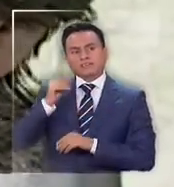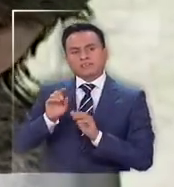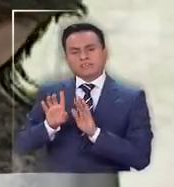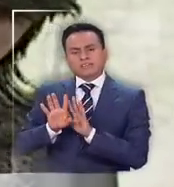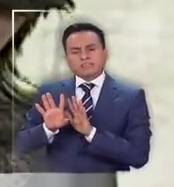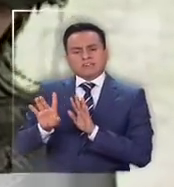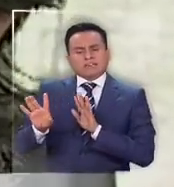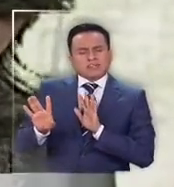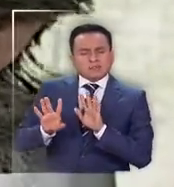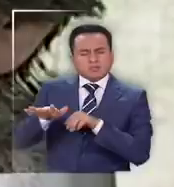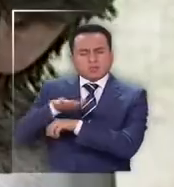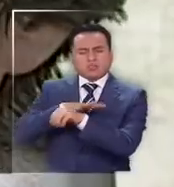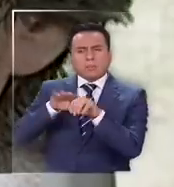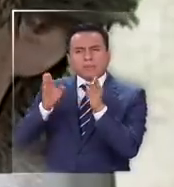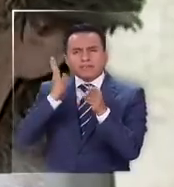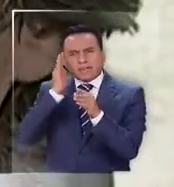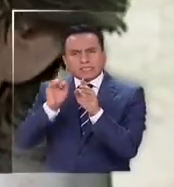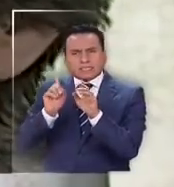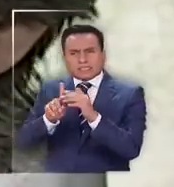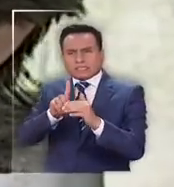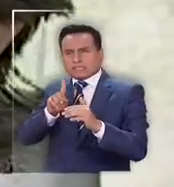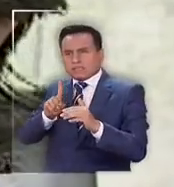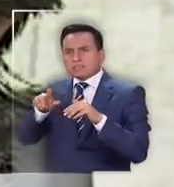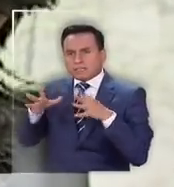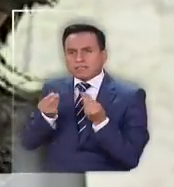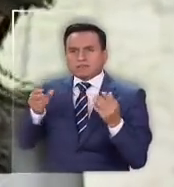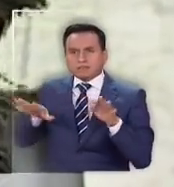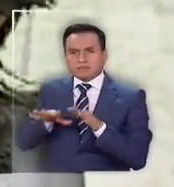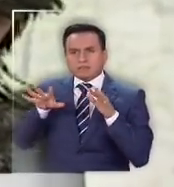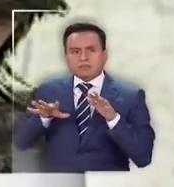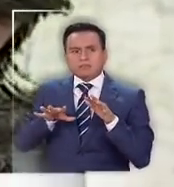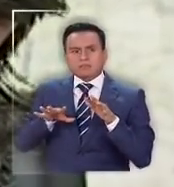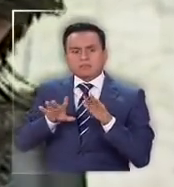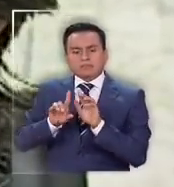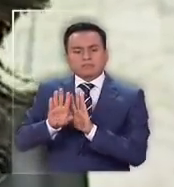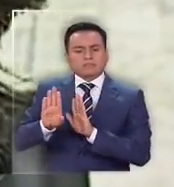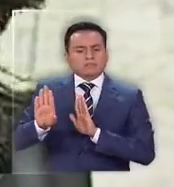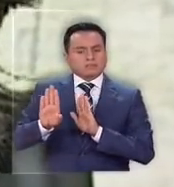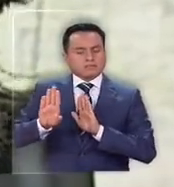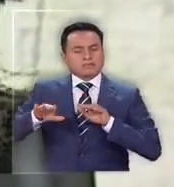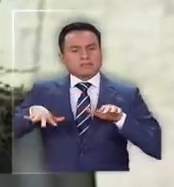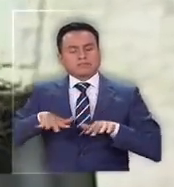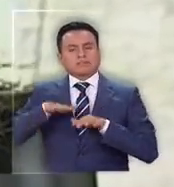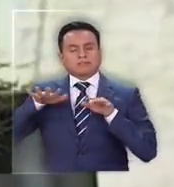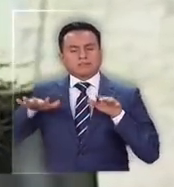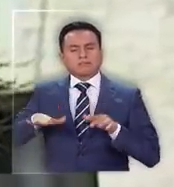alejarme de esta situación y no subir a la pieza, de tratar de mantener distancia.